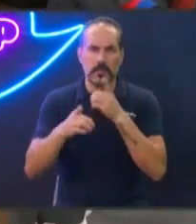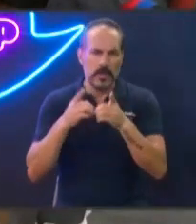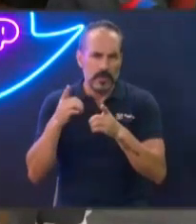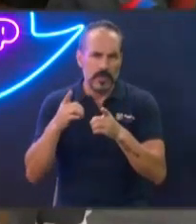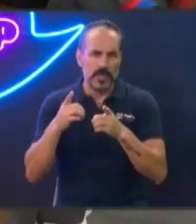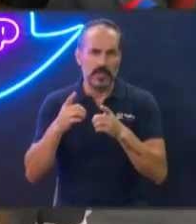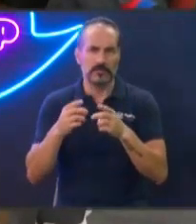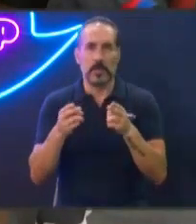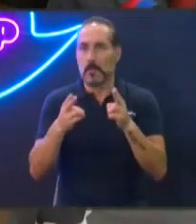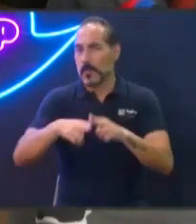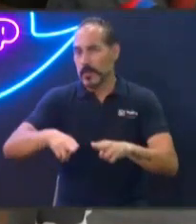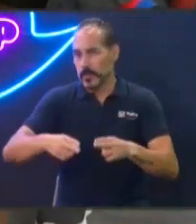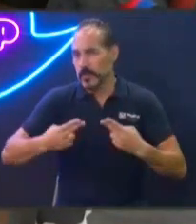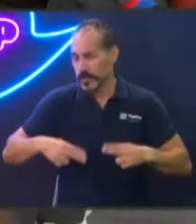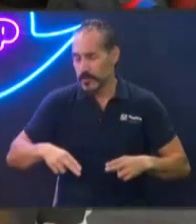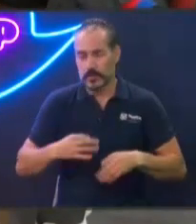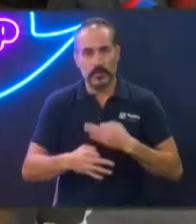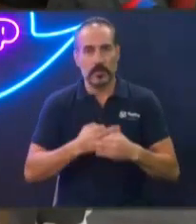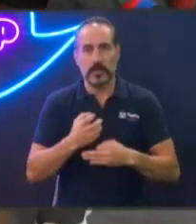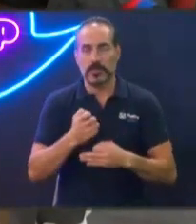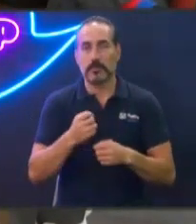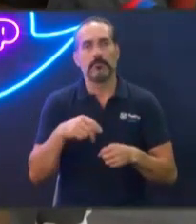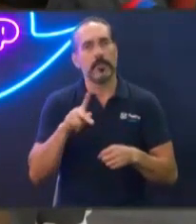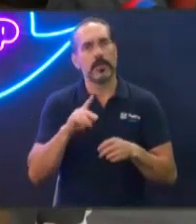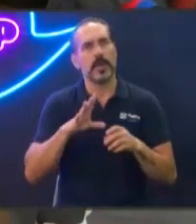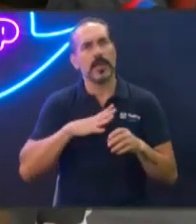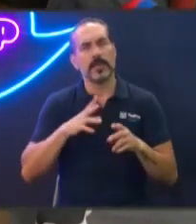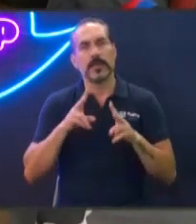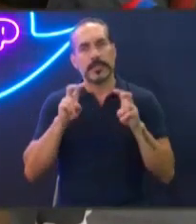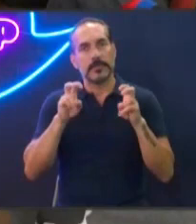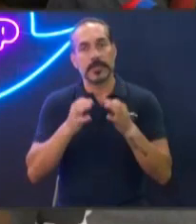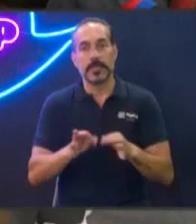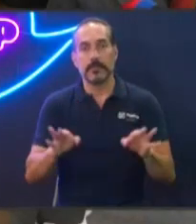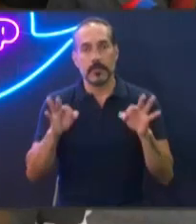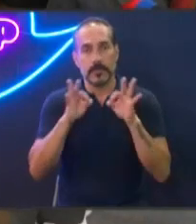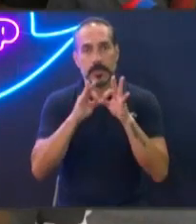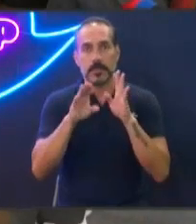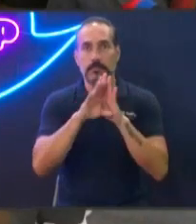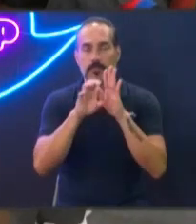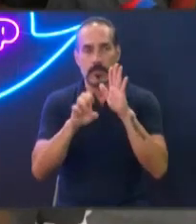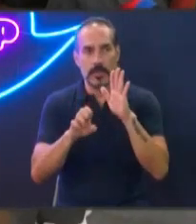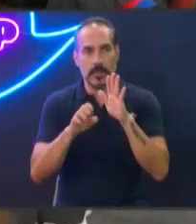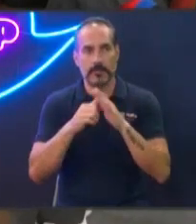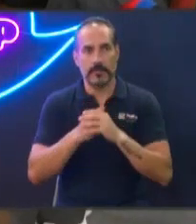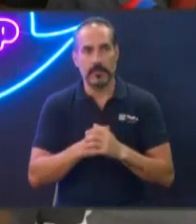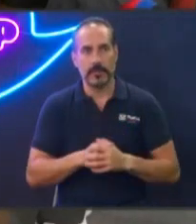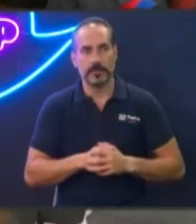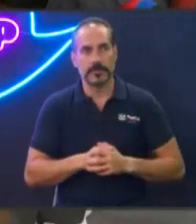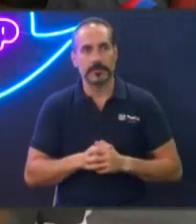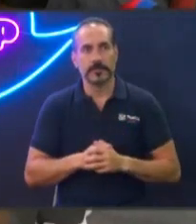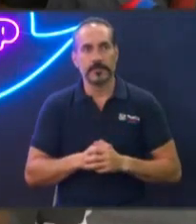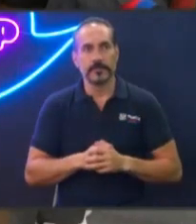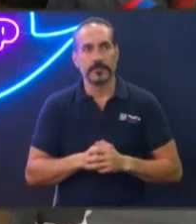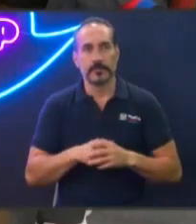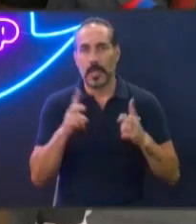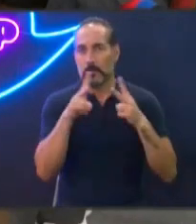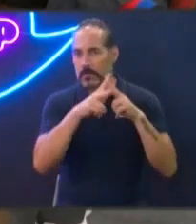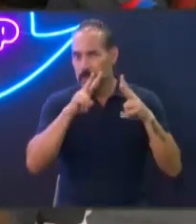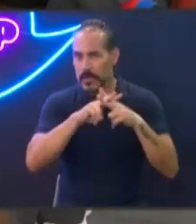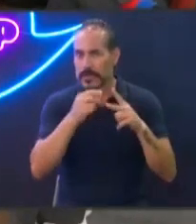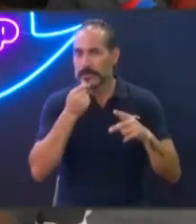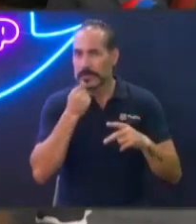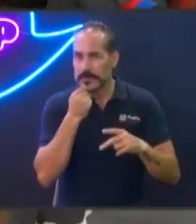que van van a estar ahí sino también temas muy interesantes que ellos mismos quieren tocar están poniendo sobre la la mesa violencia infantil